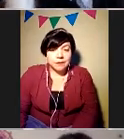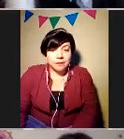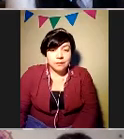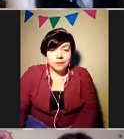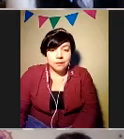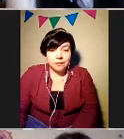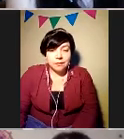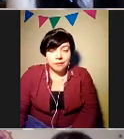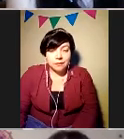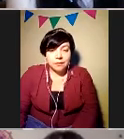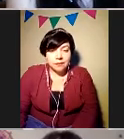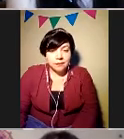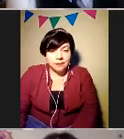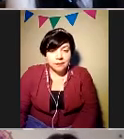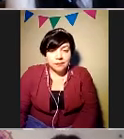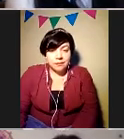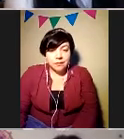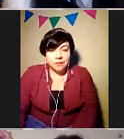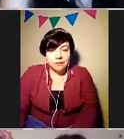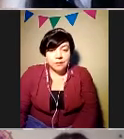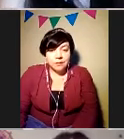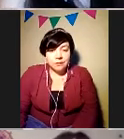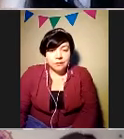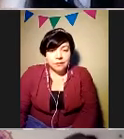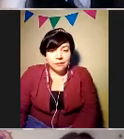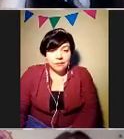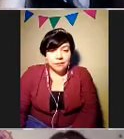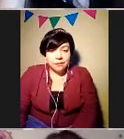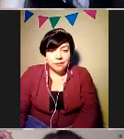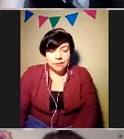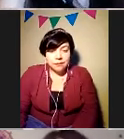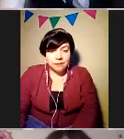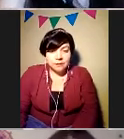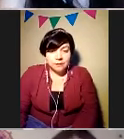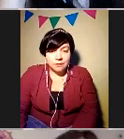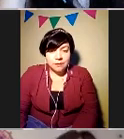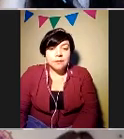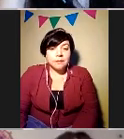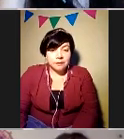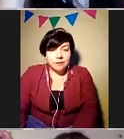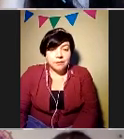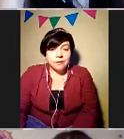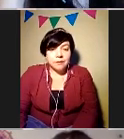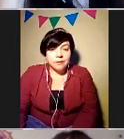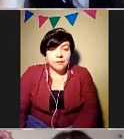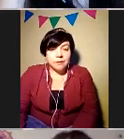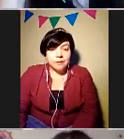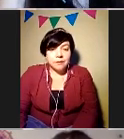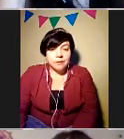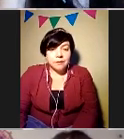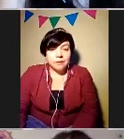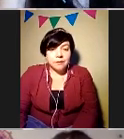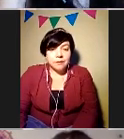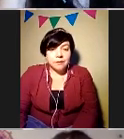esclavitud, o sea, las tenía mascarillas, y ella haciéndolo ver como que ella estaba haciendo una obra súper buena, y más encima